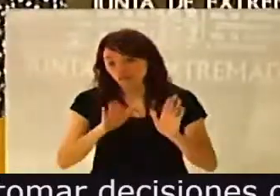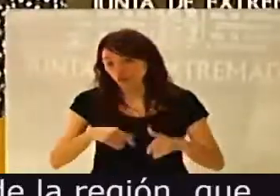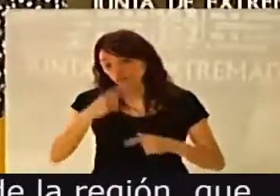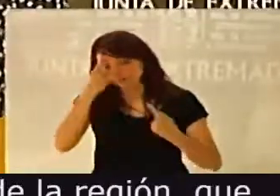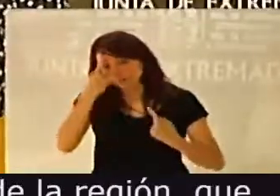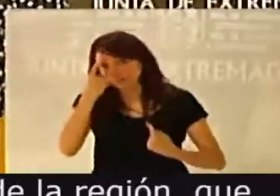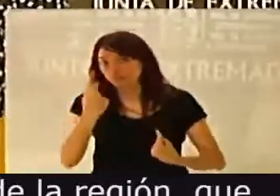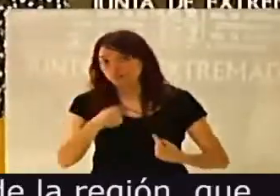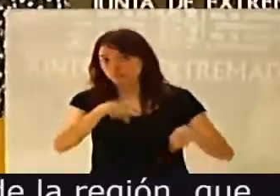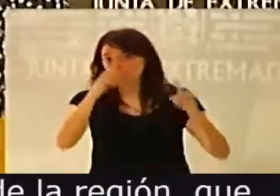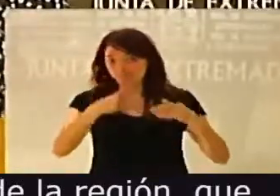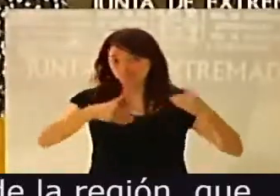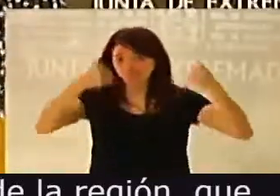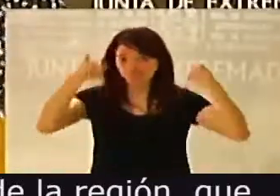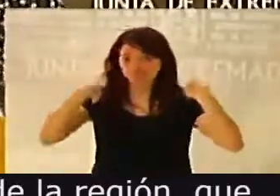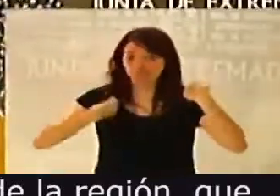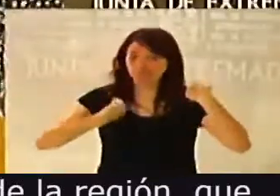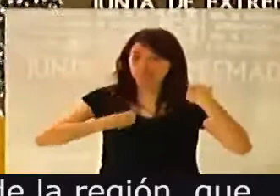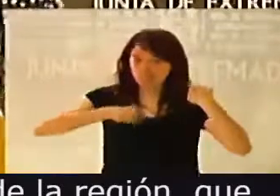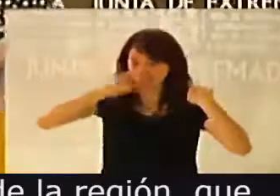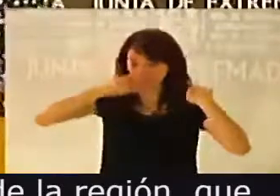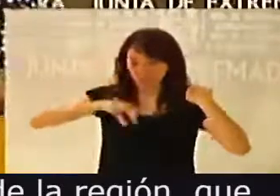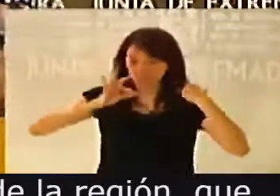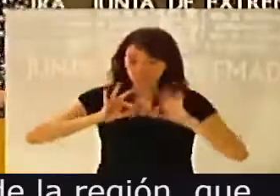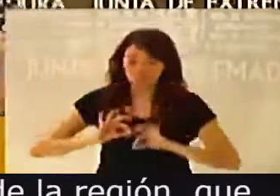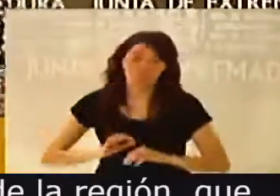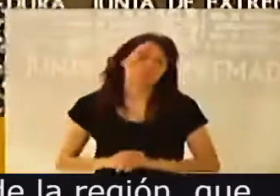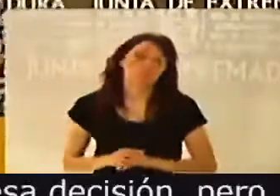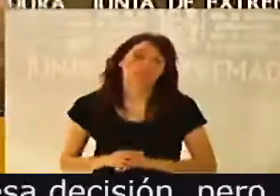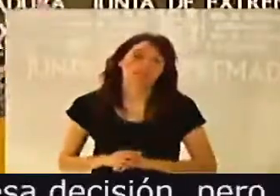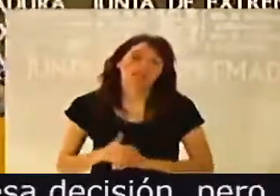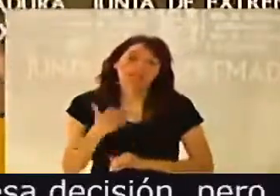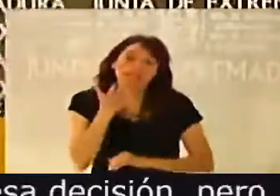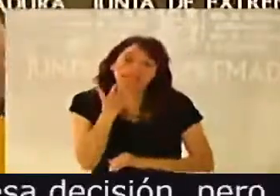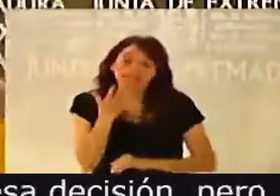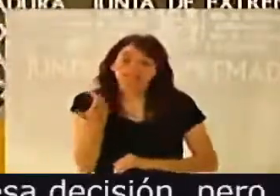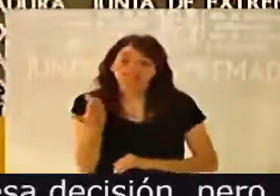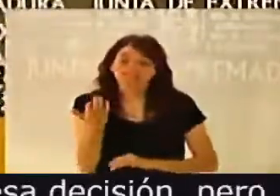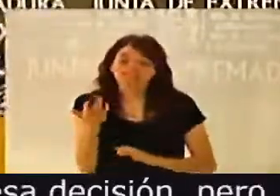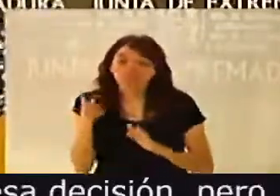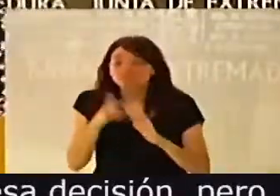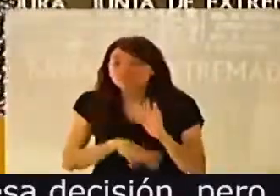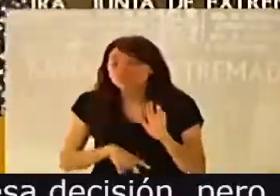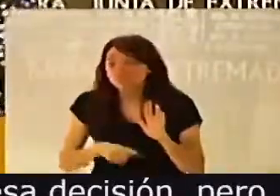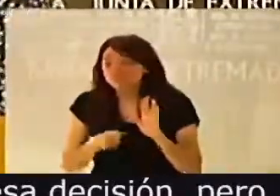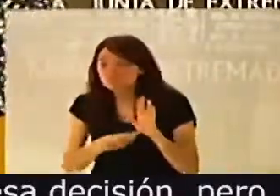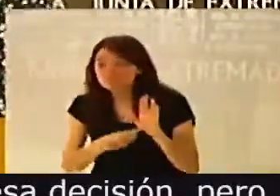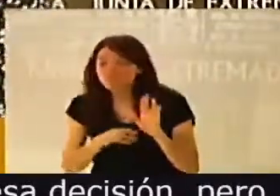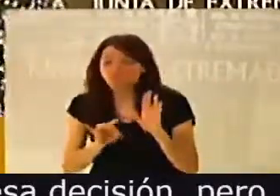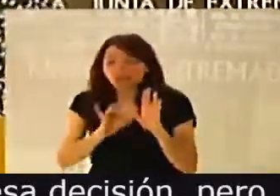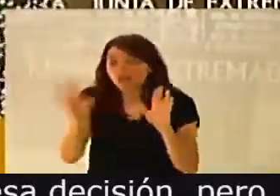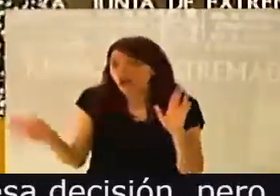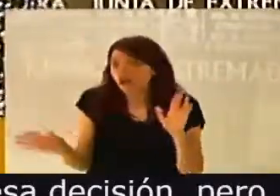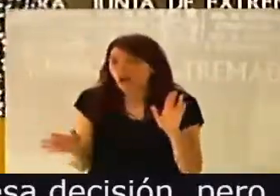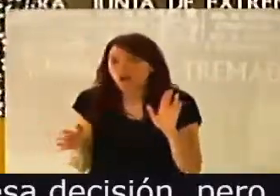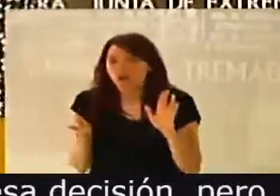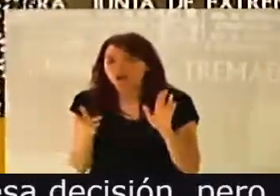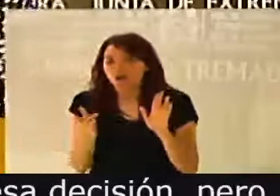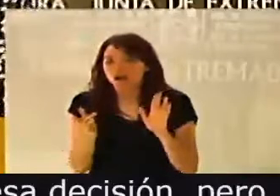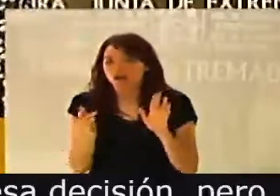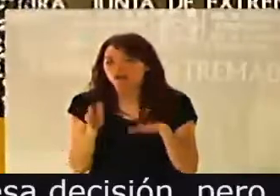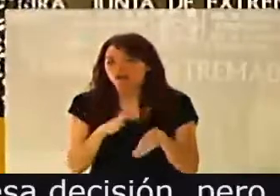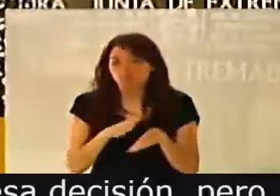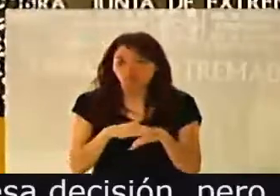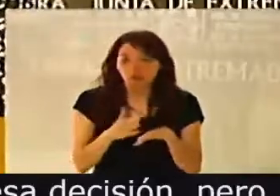tienen que tomar esa decisión. Pero bueno, si hay una instrucción clara, sin referirme a instrucción en el